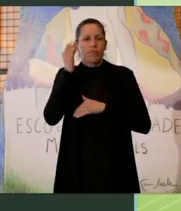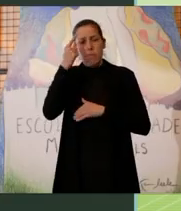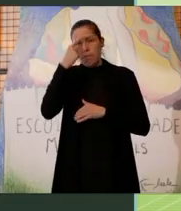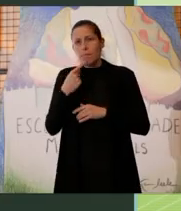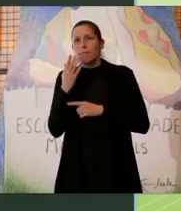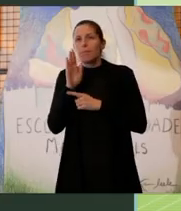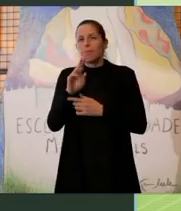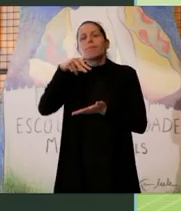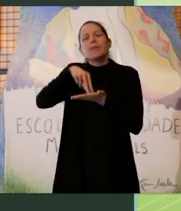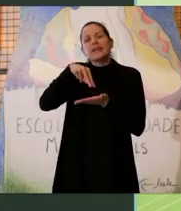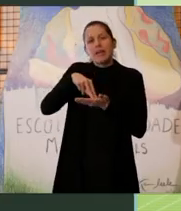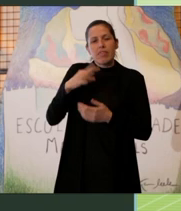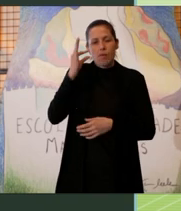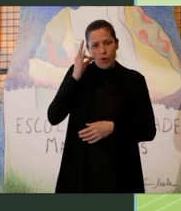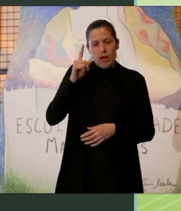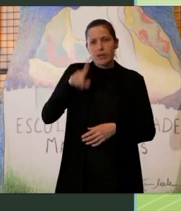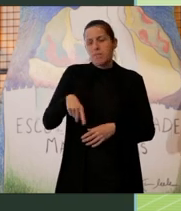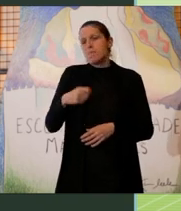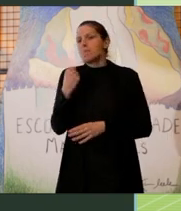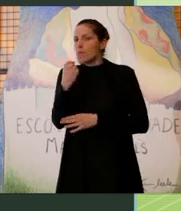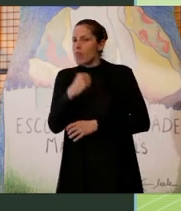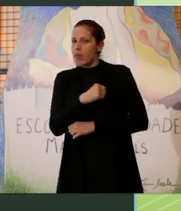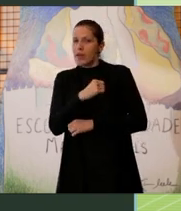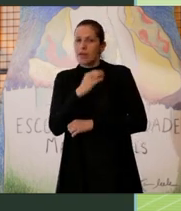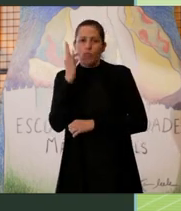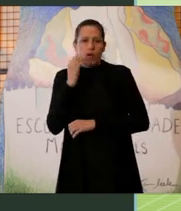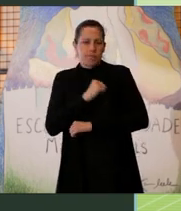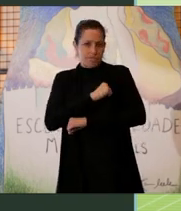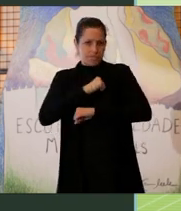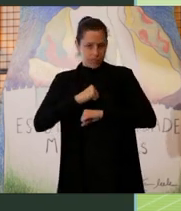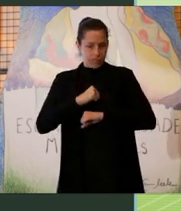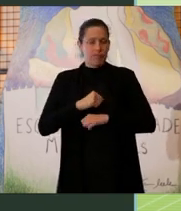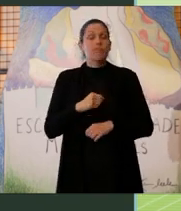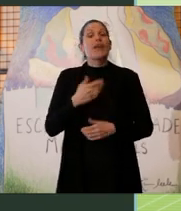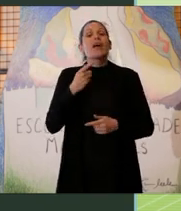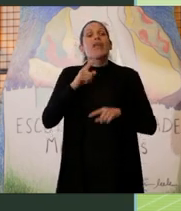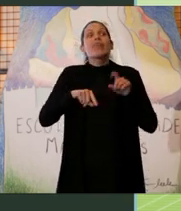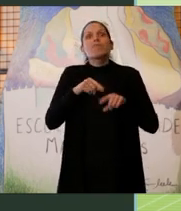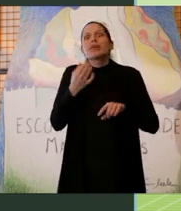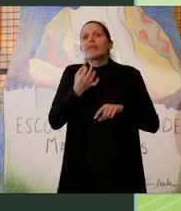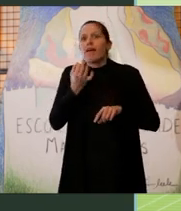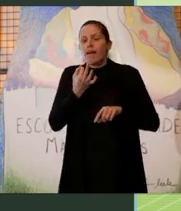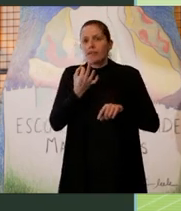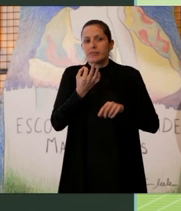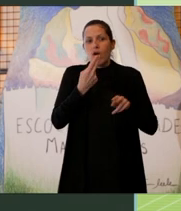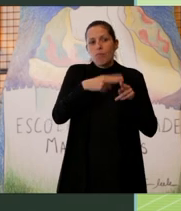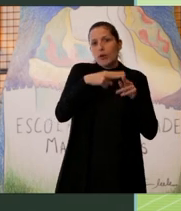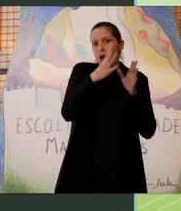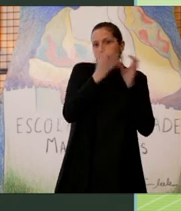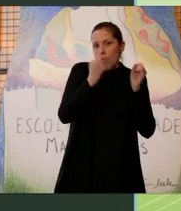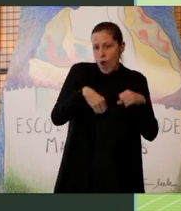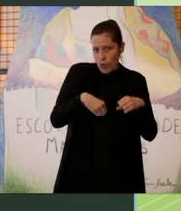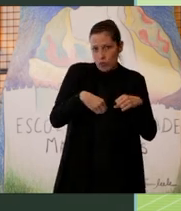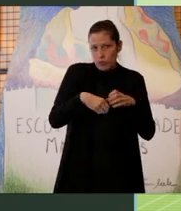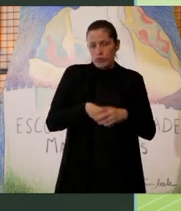mujeres y de la consolidación del poder de las mujeres depende mucho de los grandes acuerdos políticos y yo creo que también hay